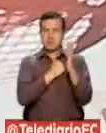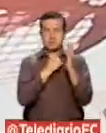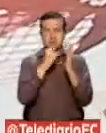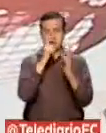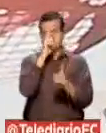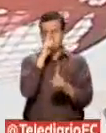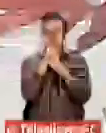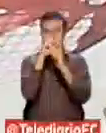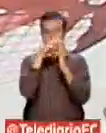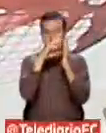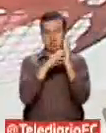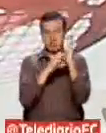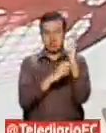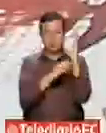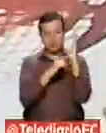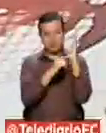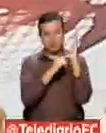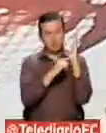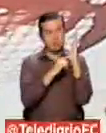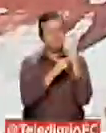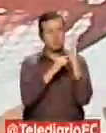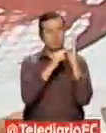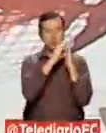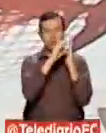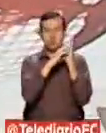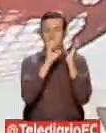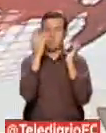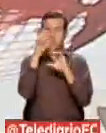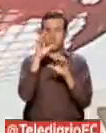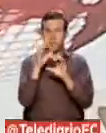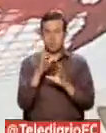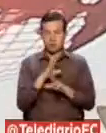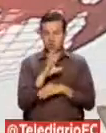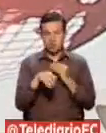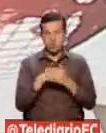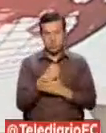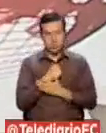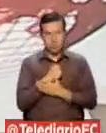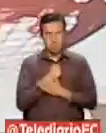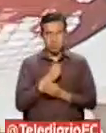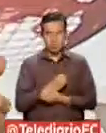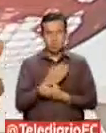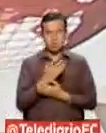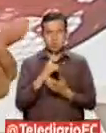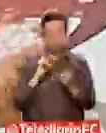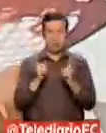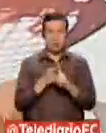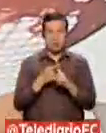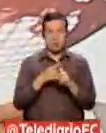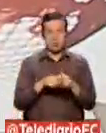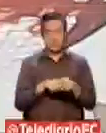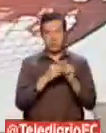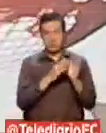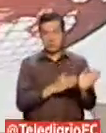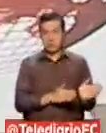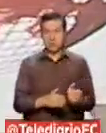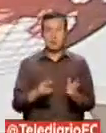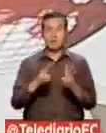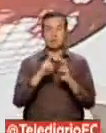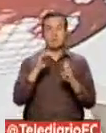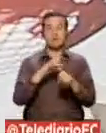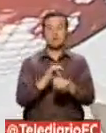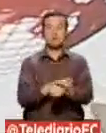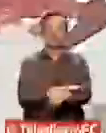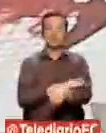es hacer que si yo veo información de ese tipo, pues yo la voy a publicar. Entonces, hay que tener primero, empezar a formar en este tema de la